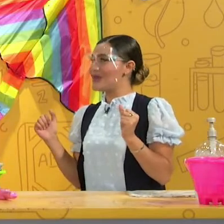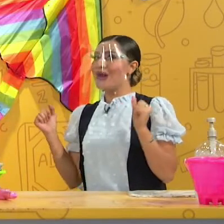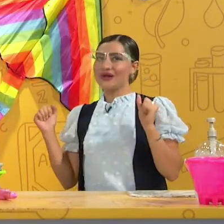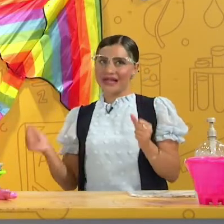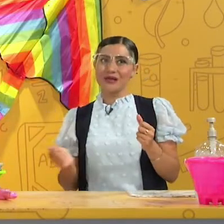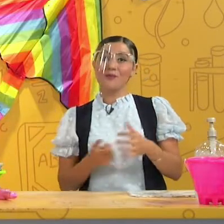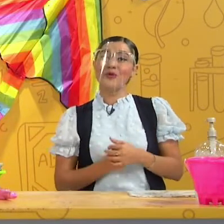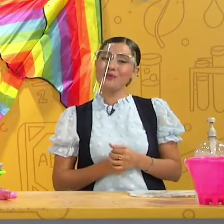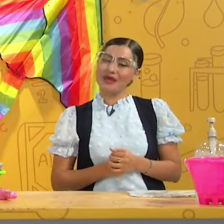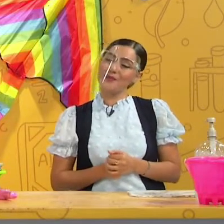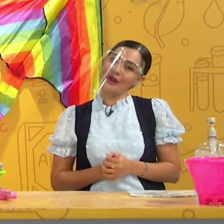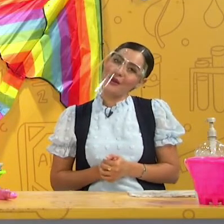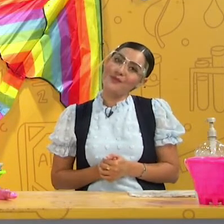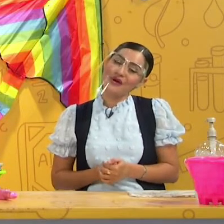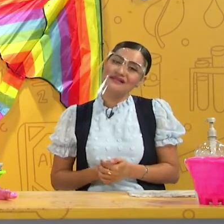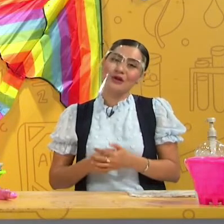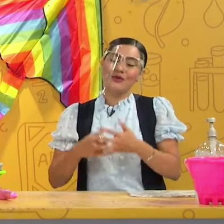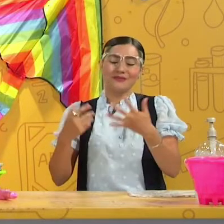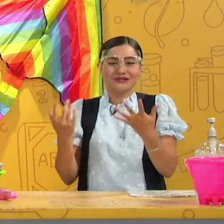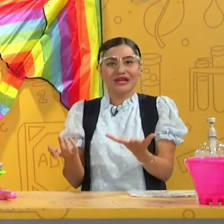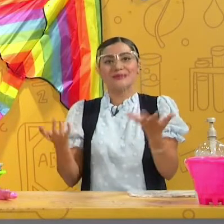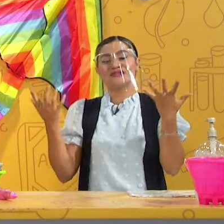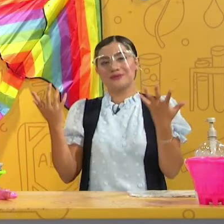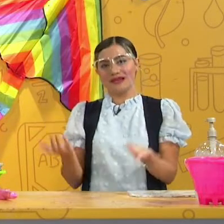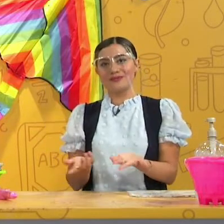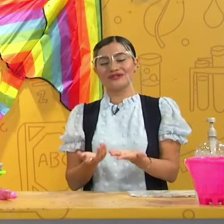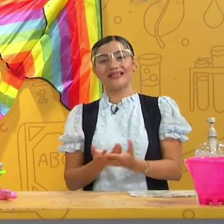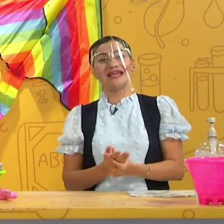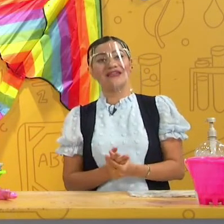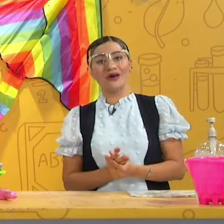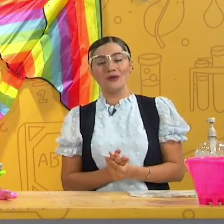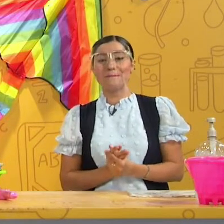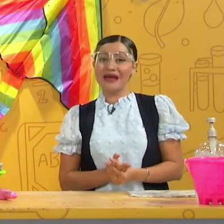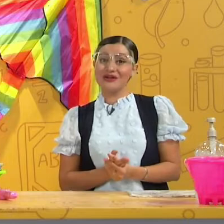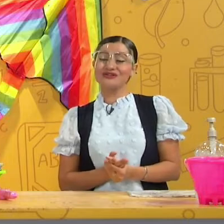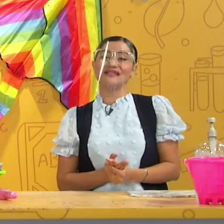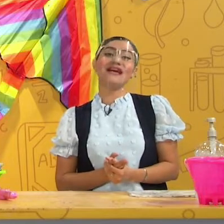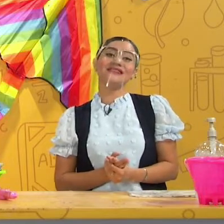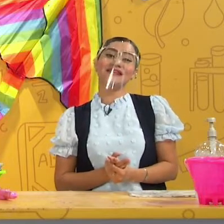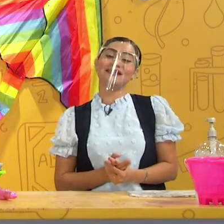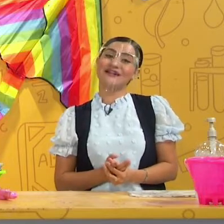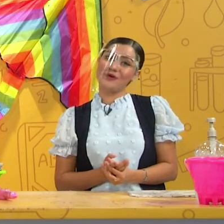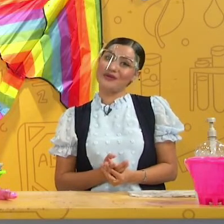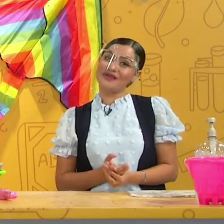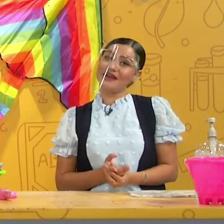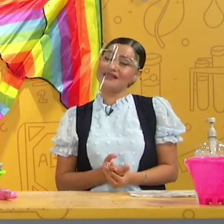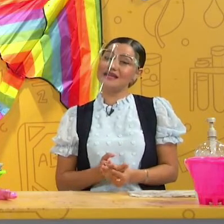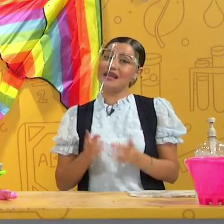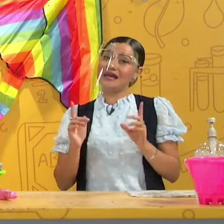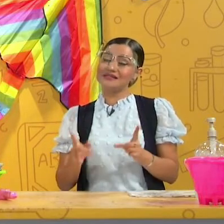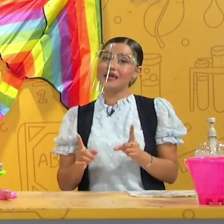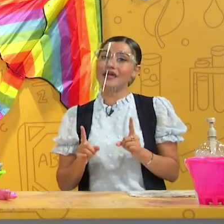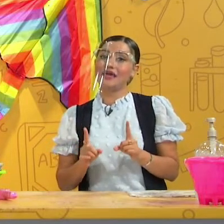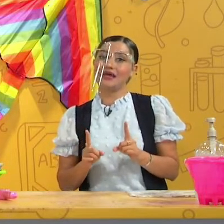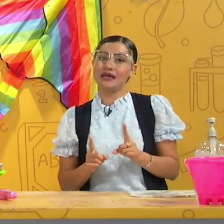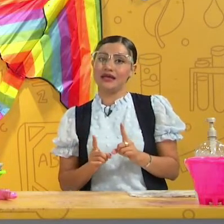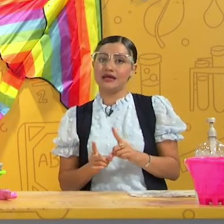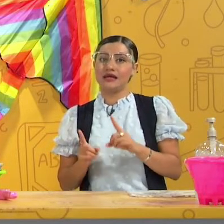estos. Ok, muy bien, bueno, pues como les mencionamos, terminamos el día de hoy, pero sin antes recomendarles